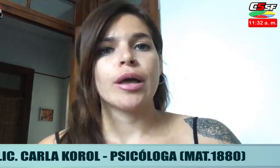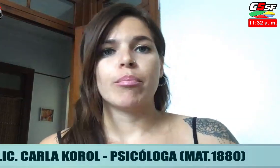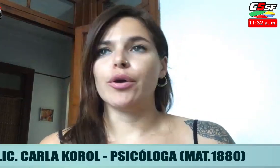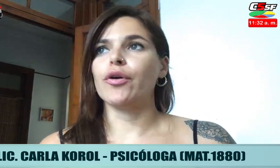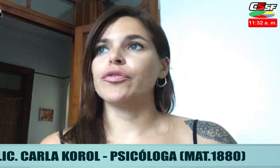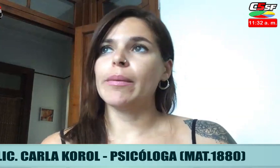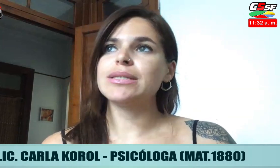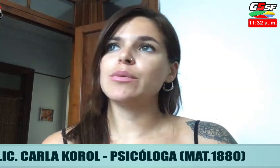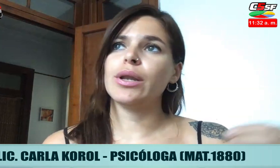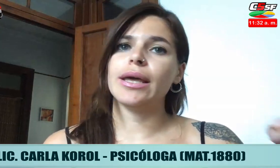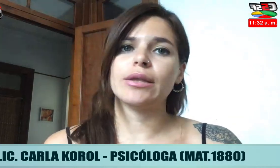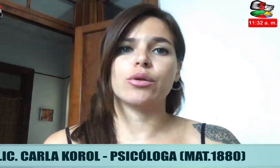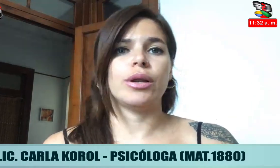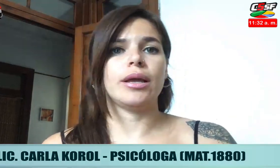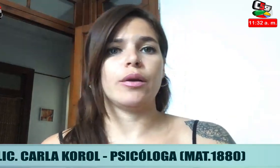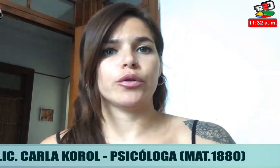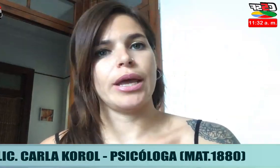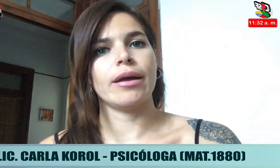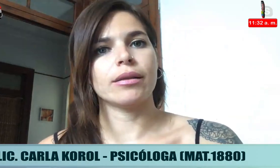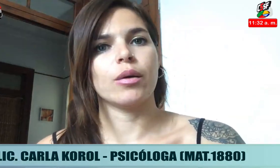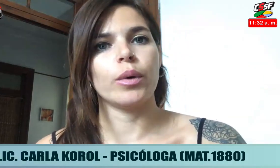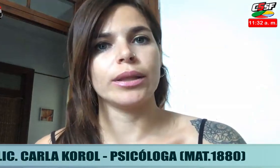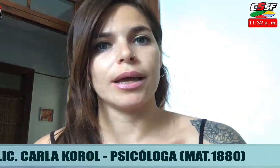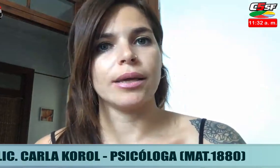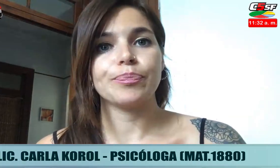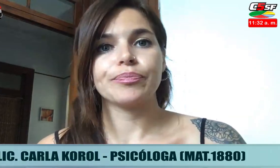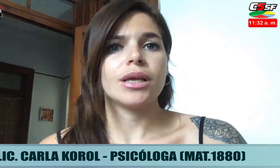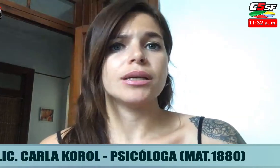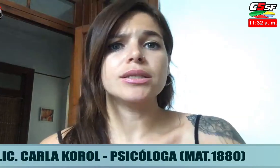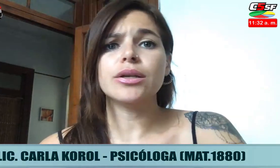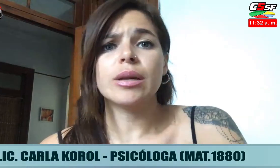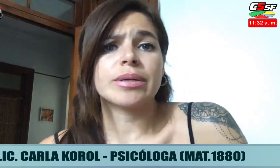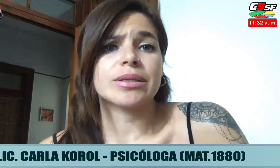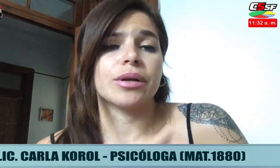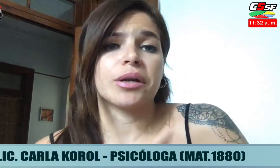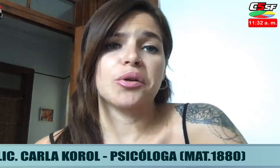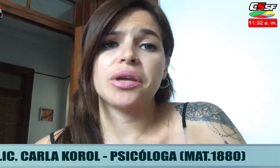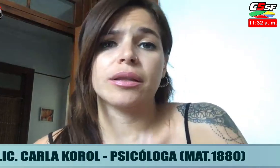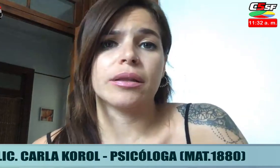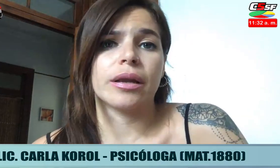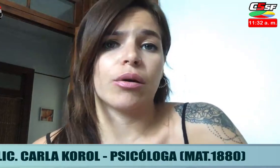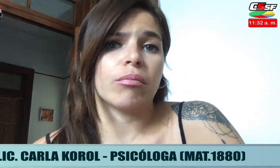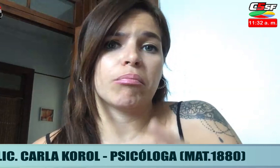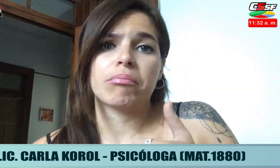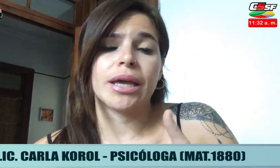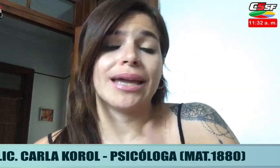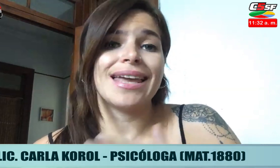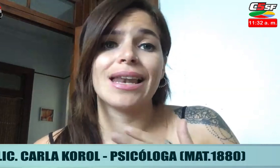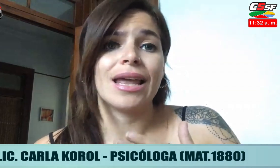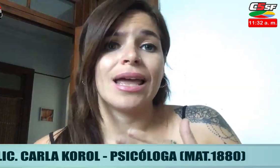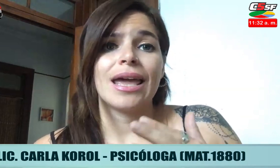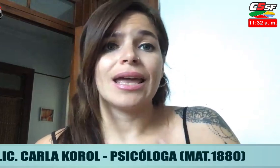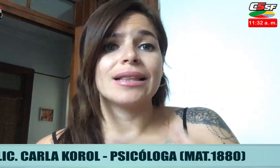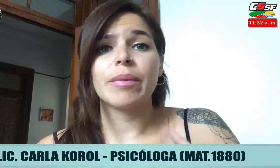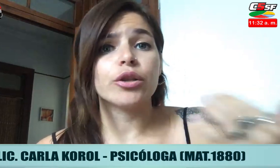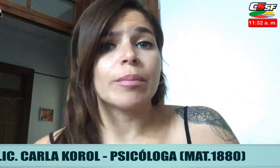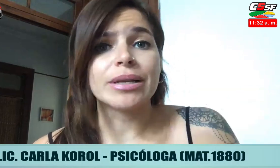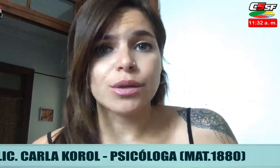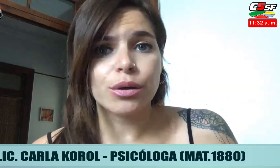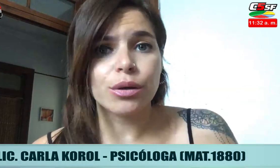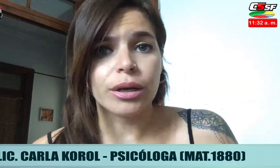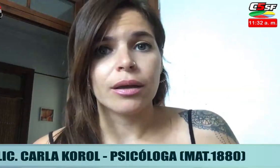Bueno, pero tal vez si vos lees esto o lees lo otro, podrías darte cuenta ahí y ser otra persona. No quiere entenderlo. Genial, es el